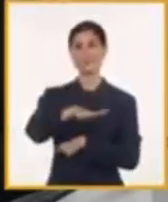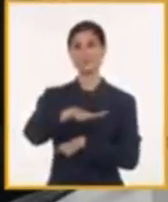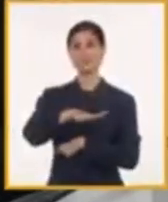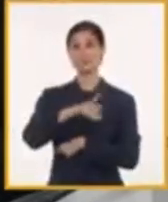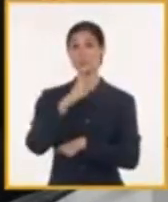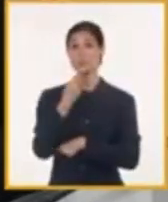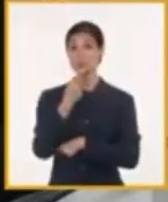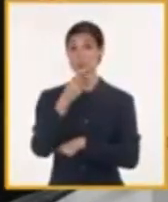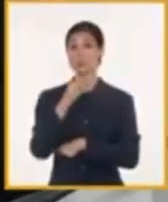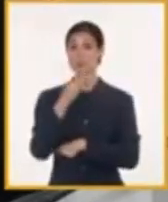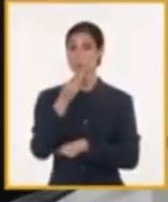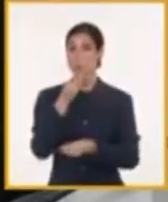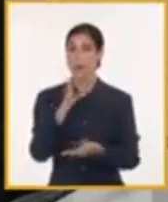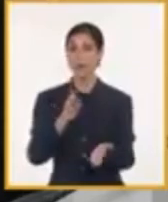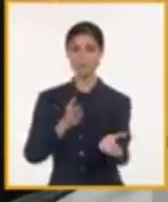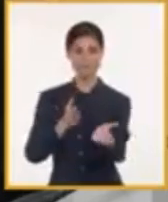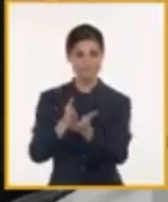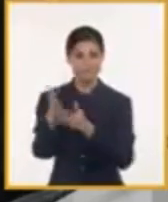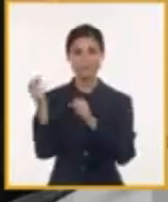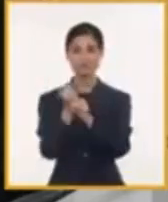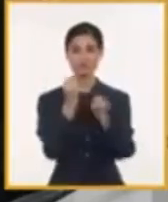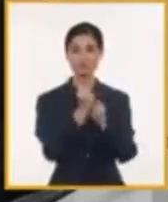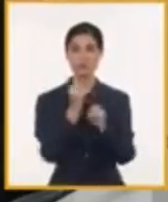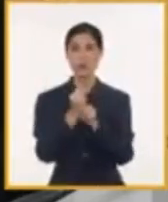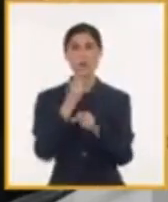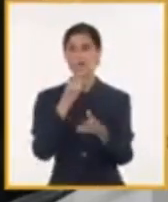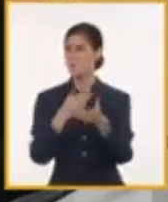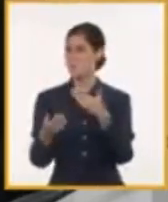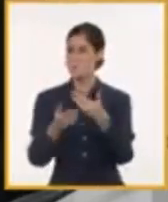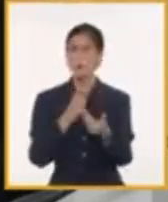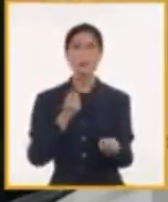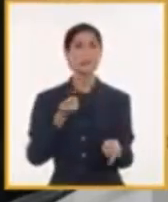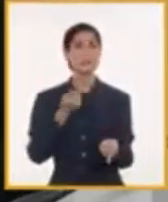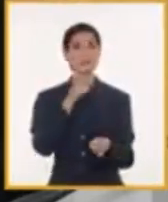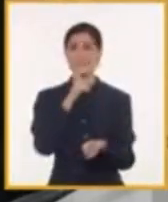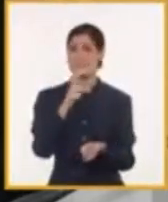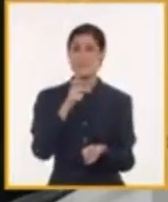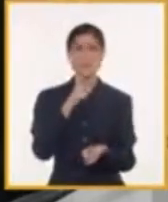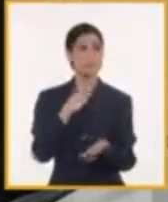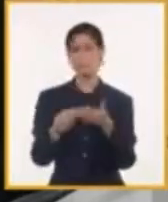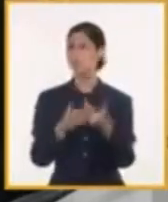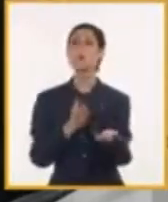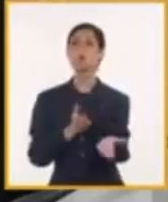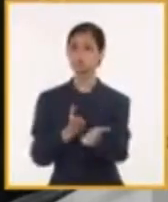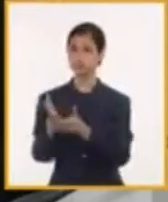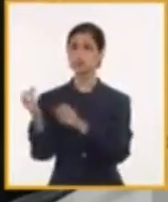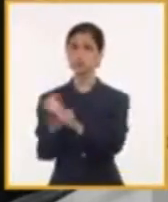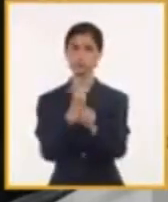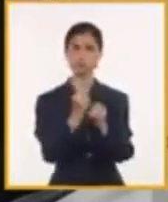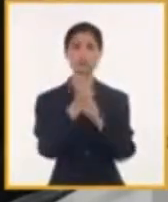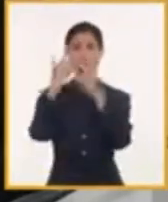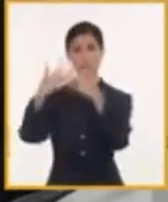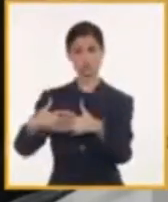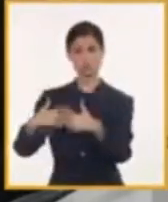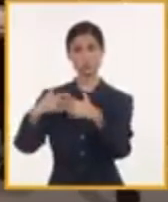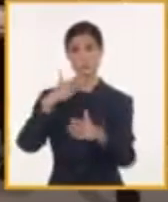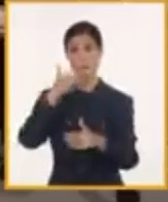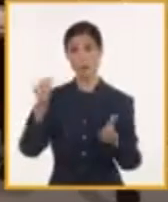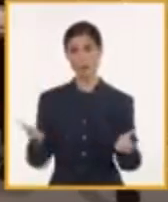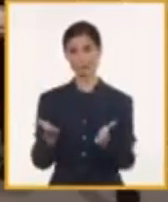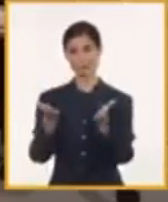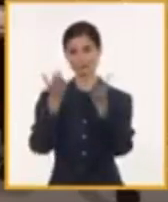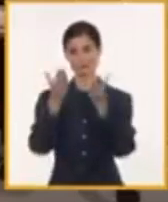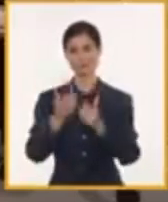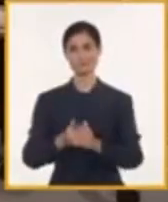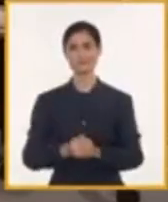producir más. En las condiciones, aunque sean difíciles, todavía tenemos reservas y podemos seguir produciendo más alimentos. Y hay, por